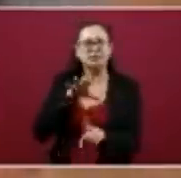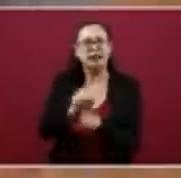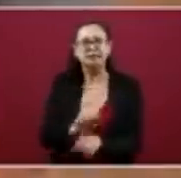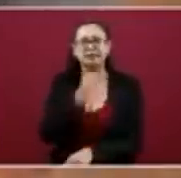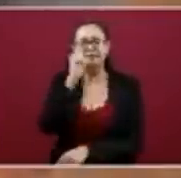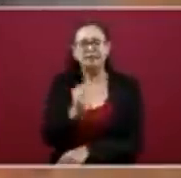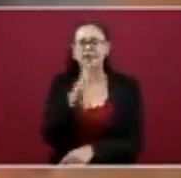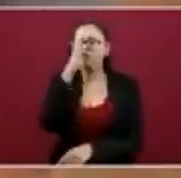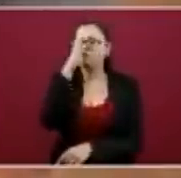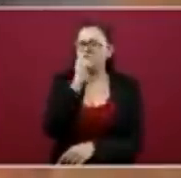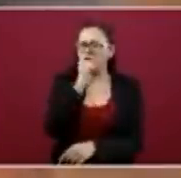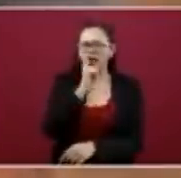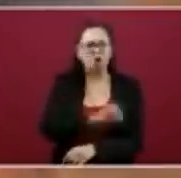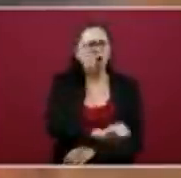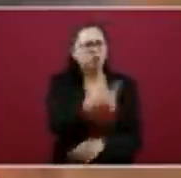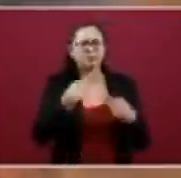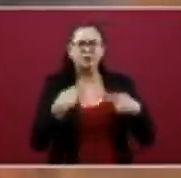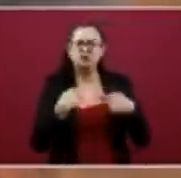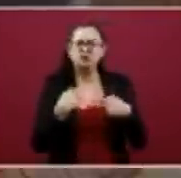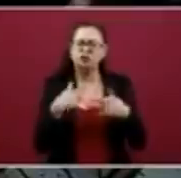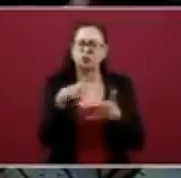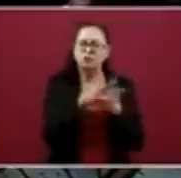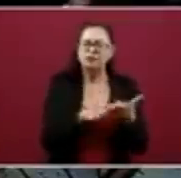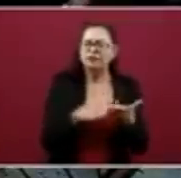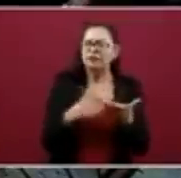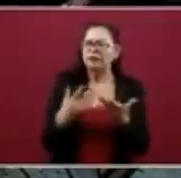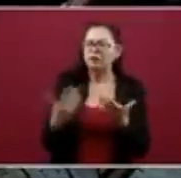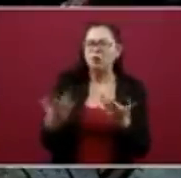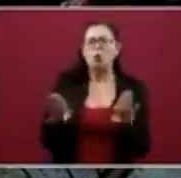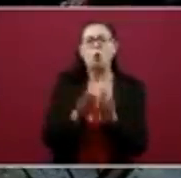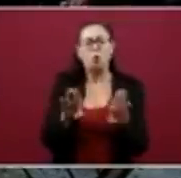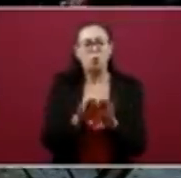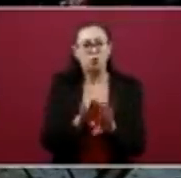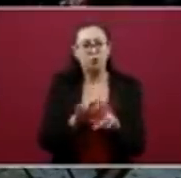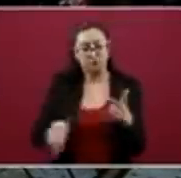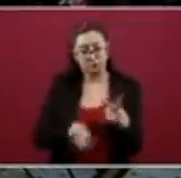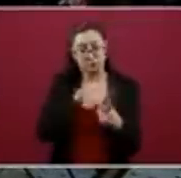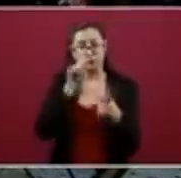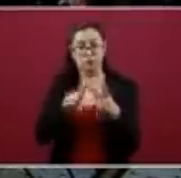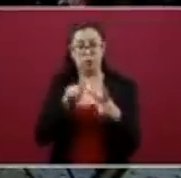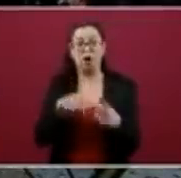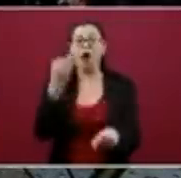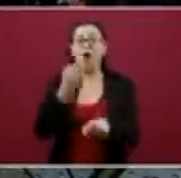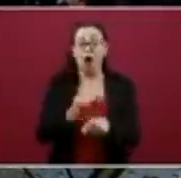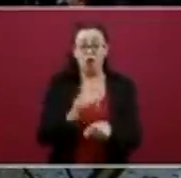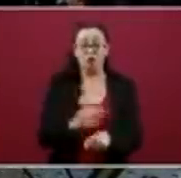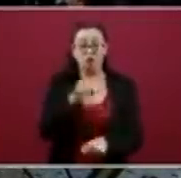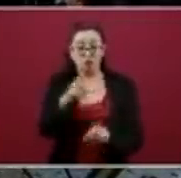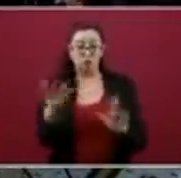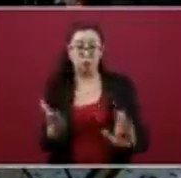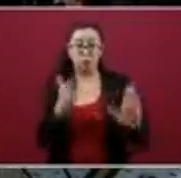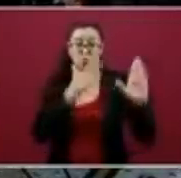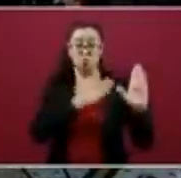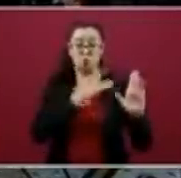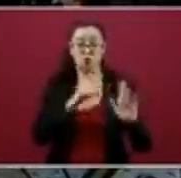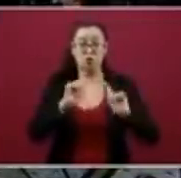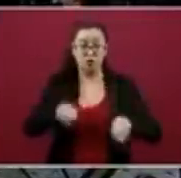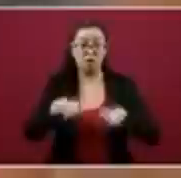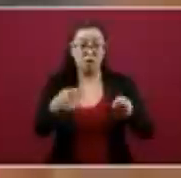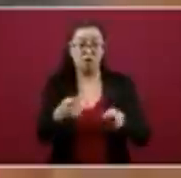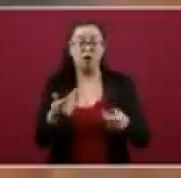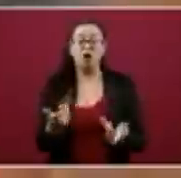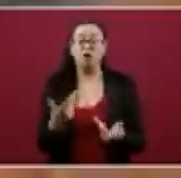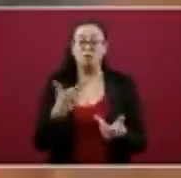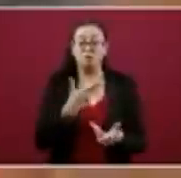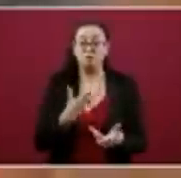obtenerla? La segunda pregunta es, ¿usted se compromete en este momento y ahora para usar su nuevo poder para ayudar a